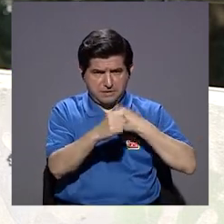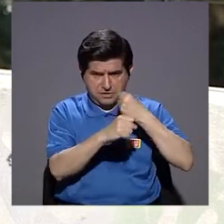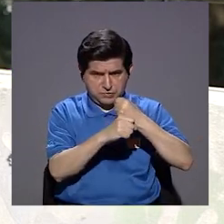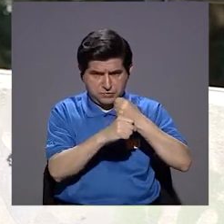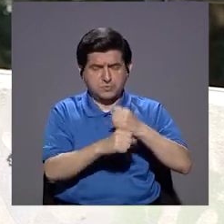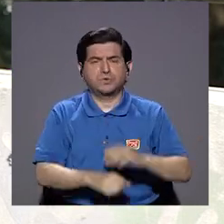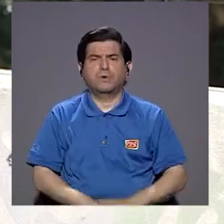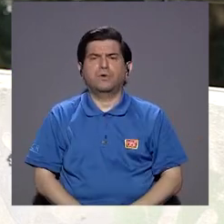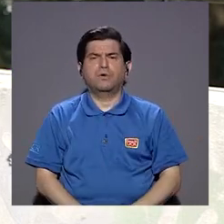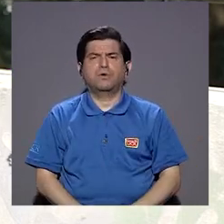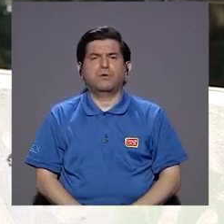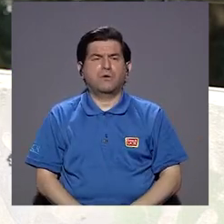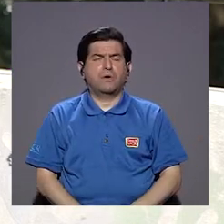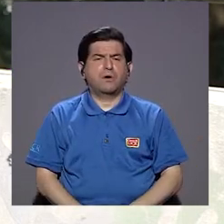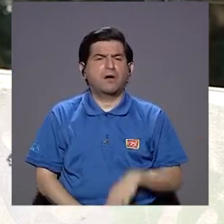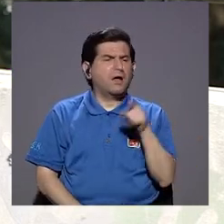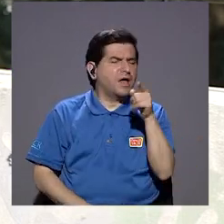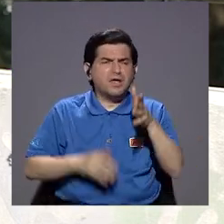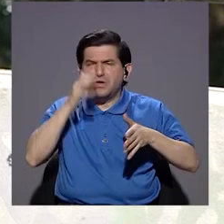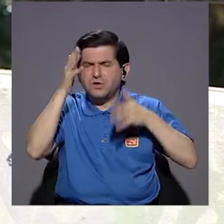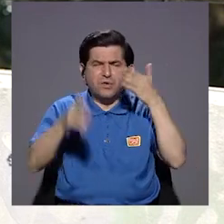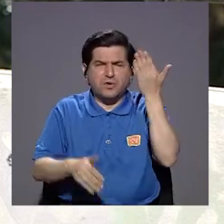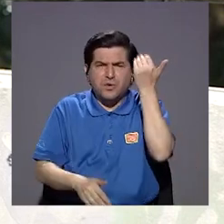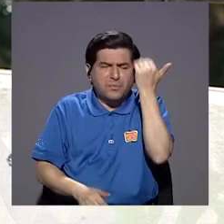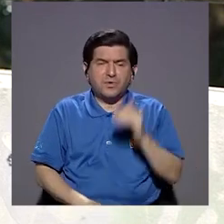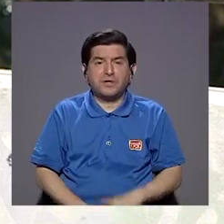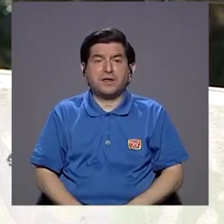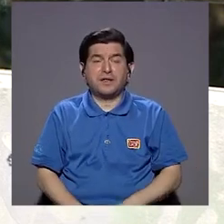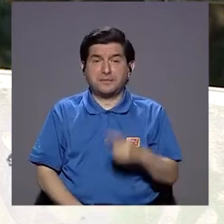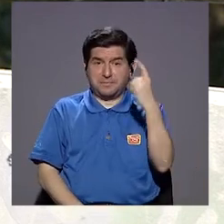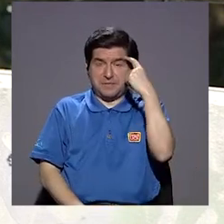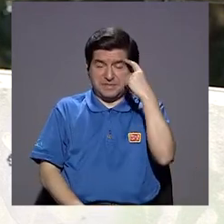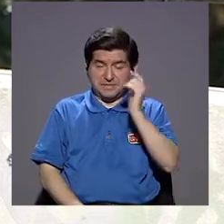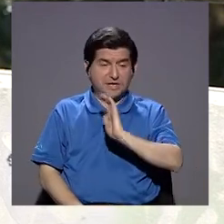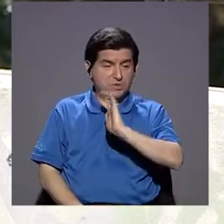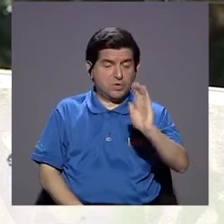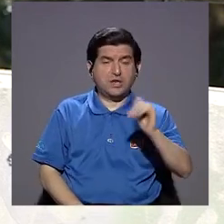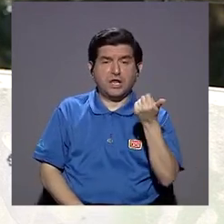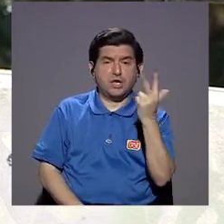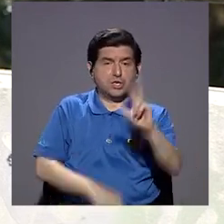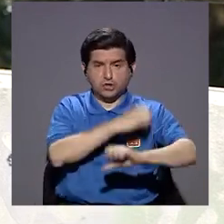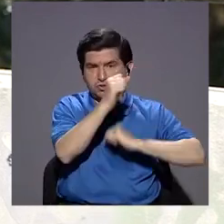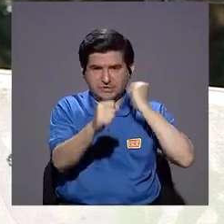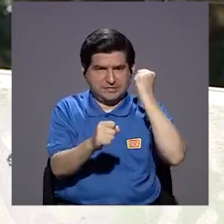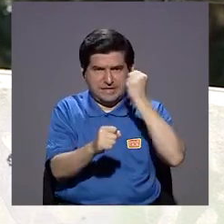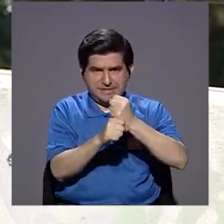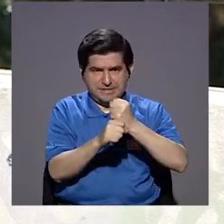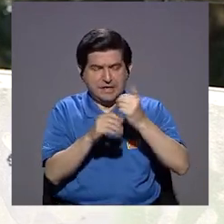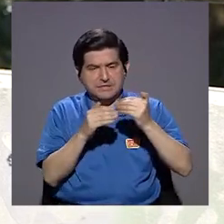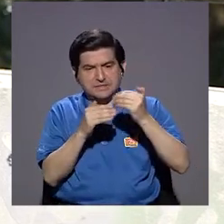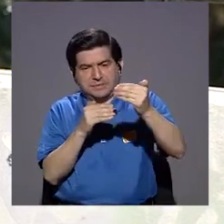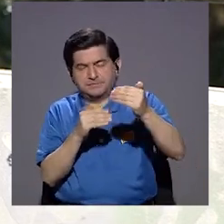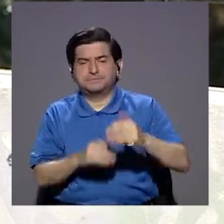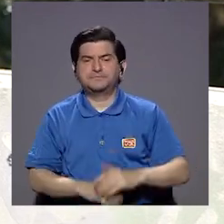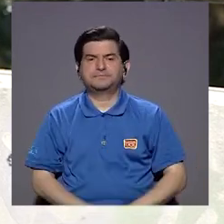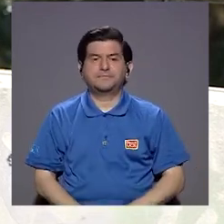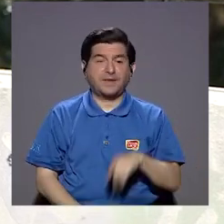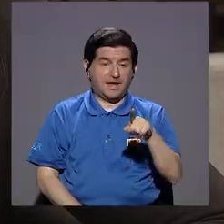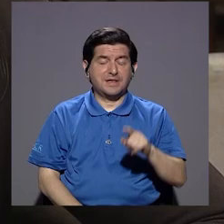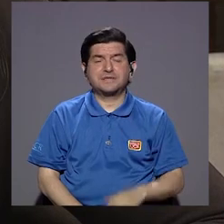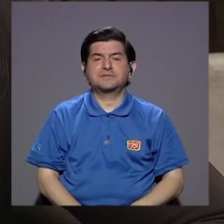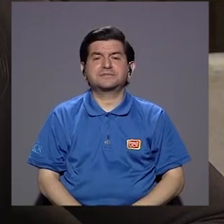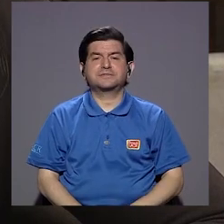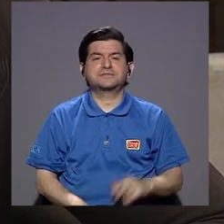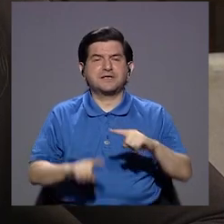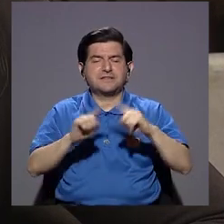y eso fue creado, por ejemplo, para darse una idea, para niños de 13 años, ¿verdad?, en adelante. Es